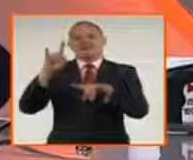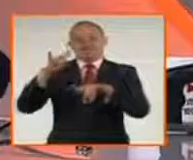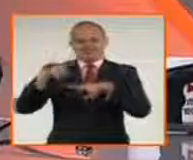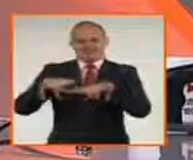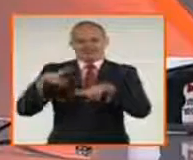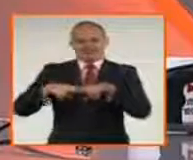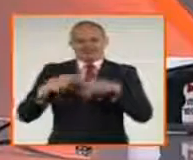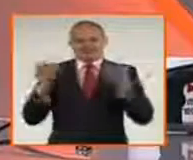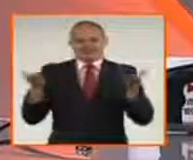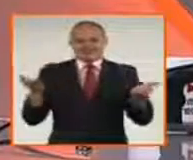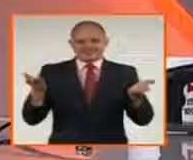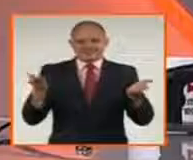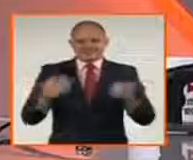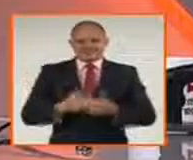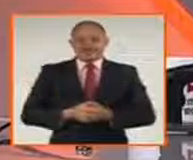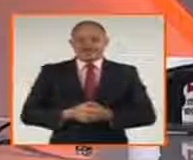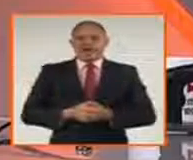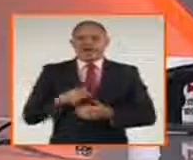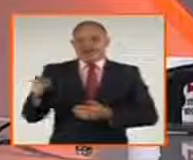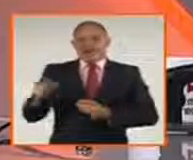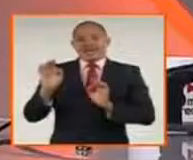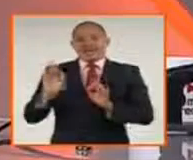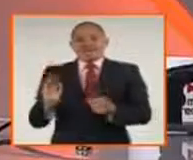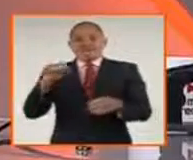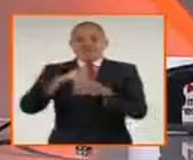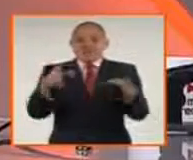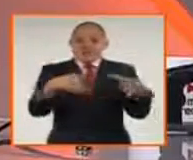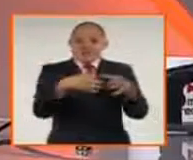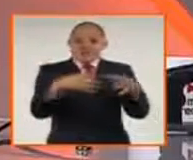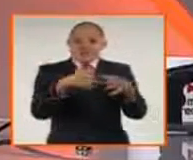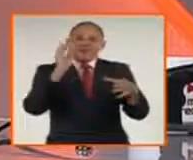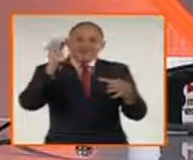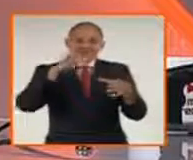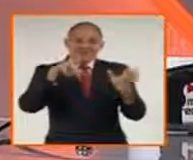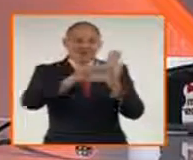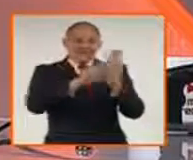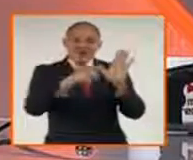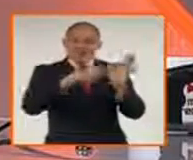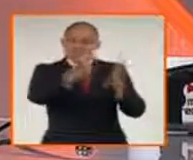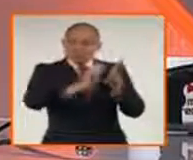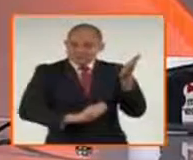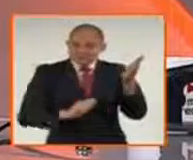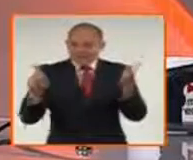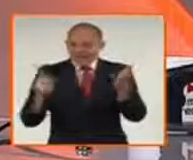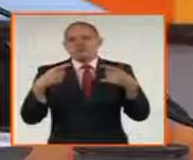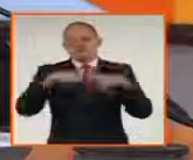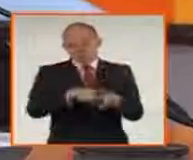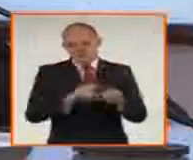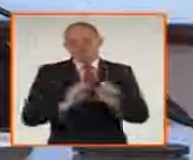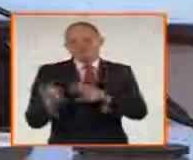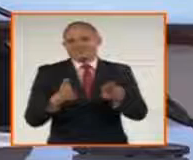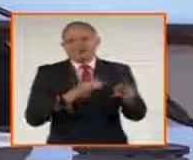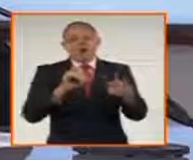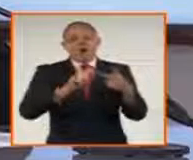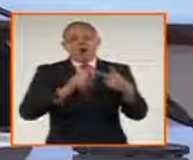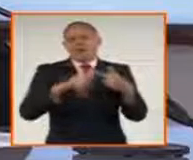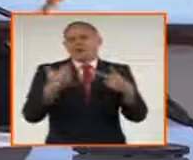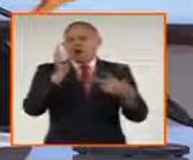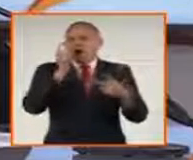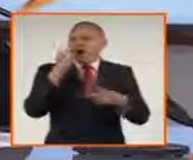que participó en la redacción del código, del proyecto de Código de las Familias. El doctor Daimar Cánovas